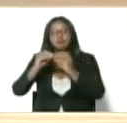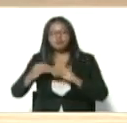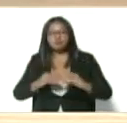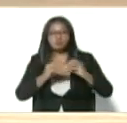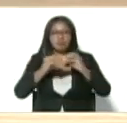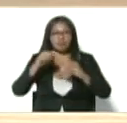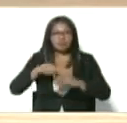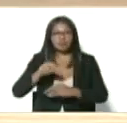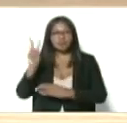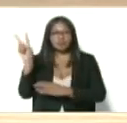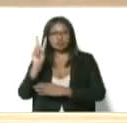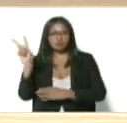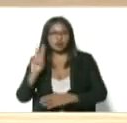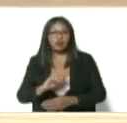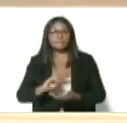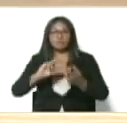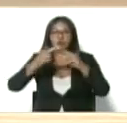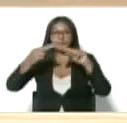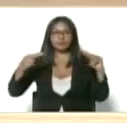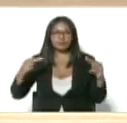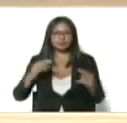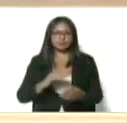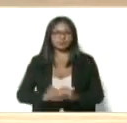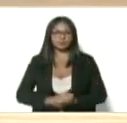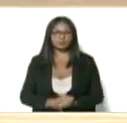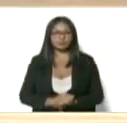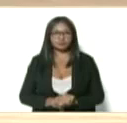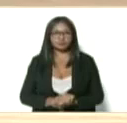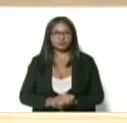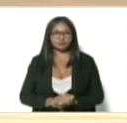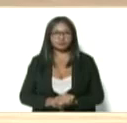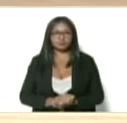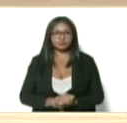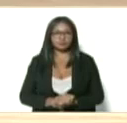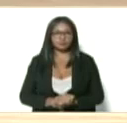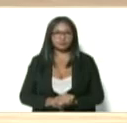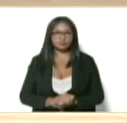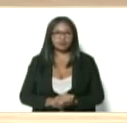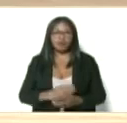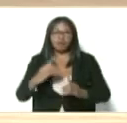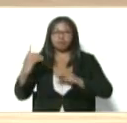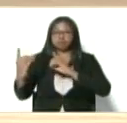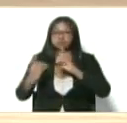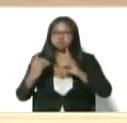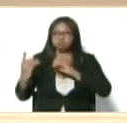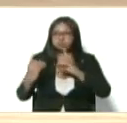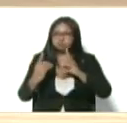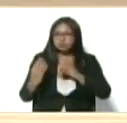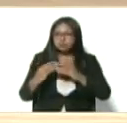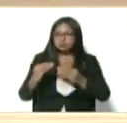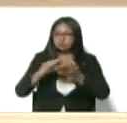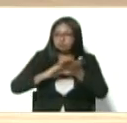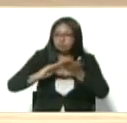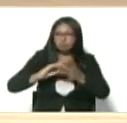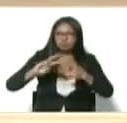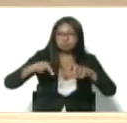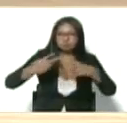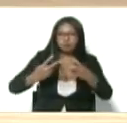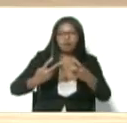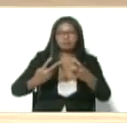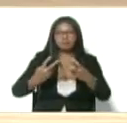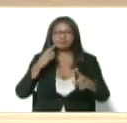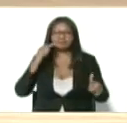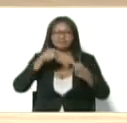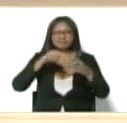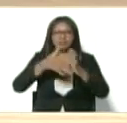venezuela por la paz el diálogo el debate y la reconciliación para